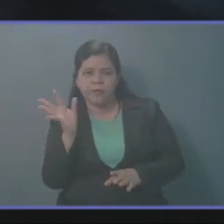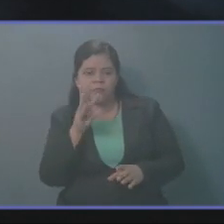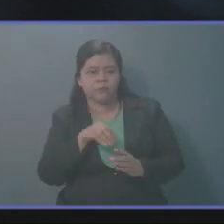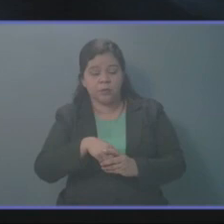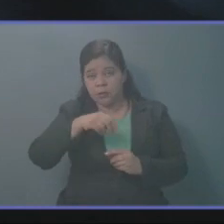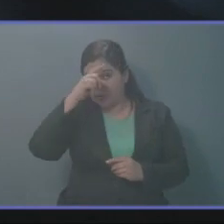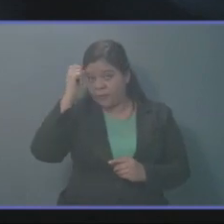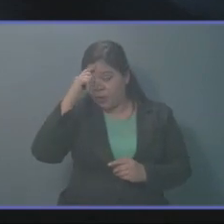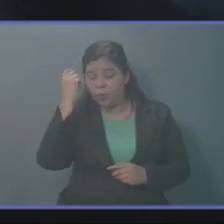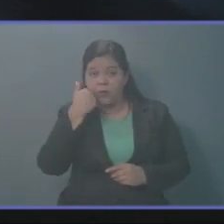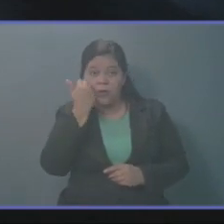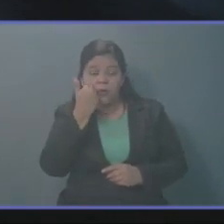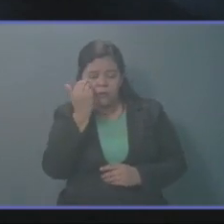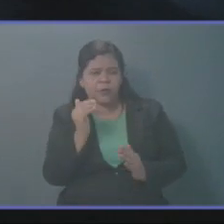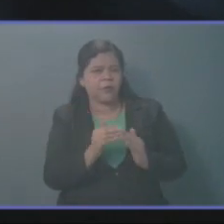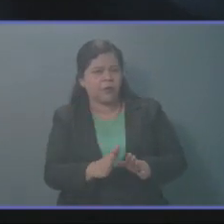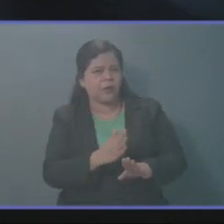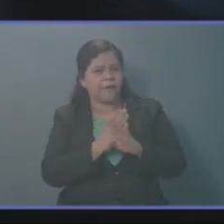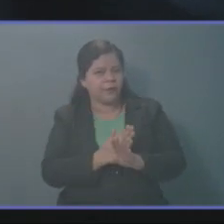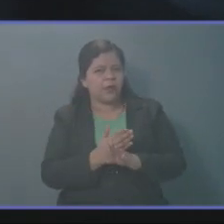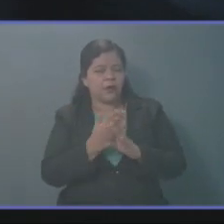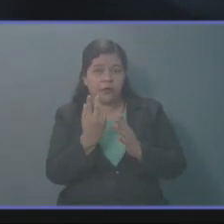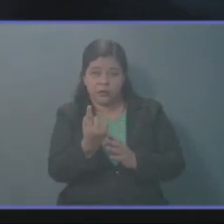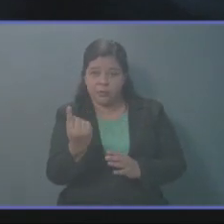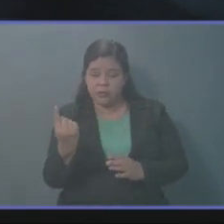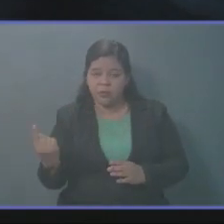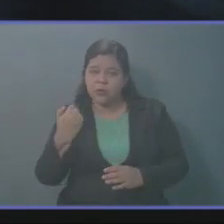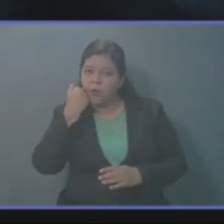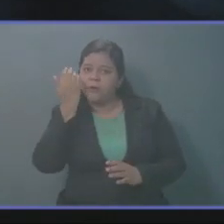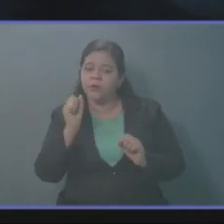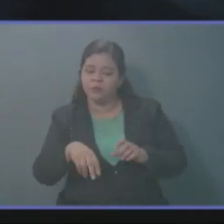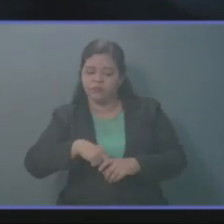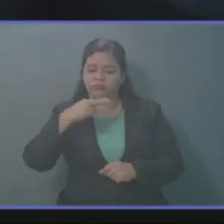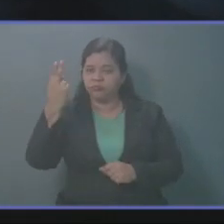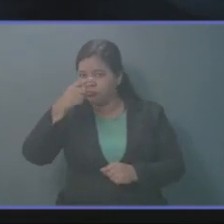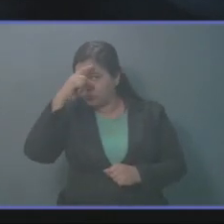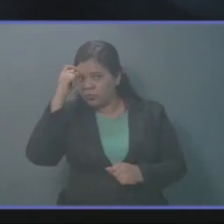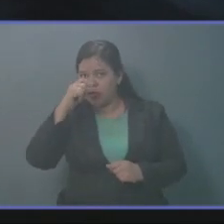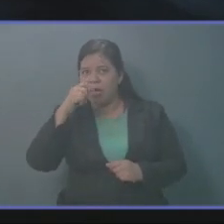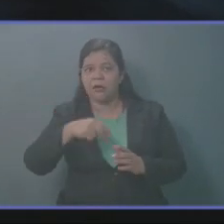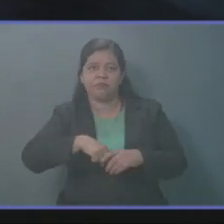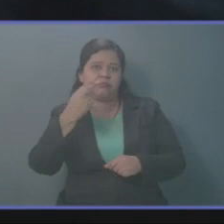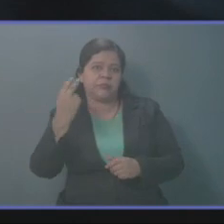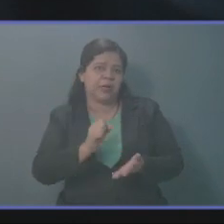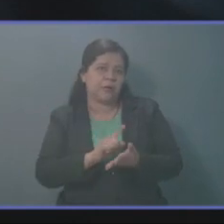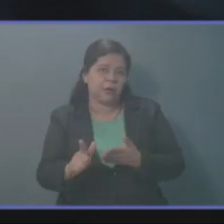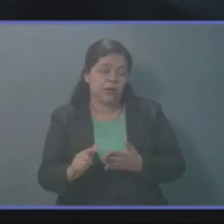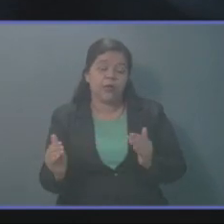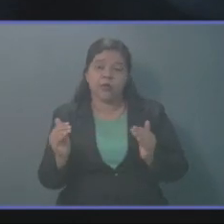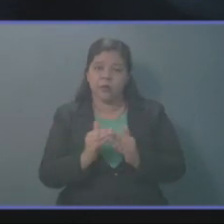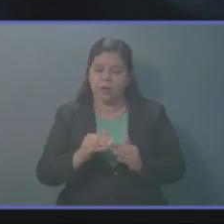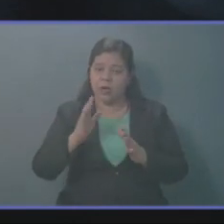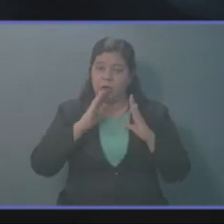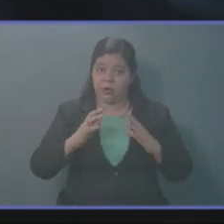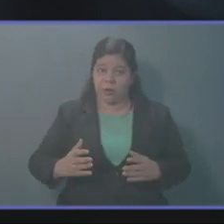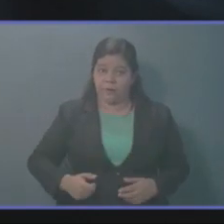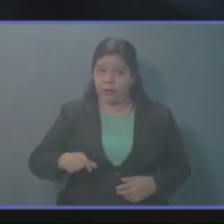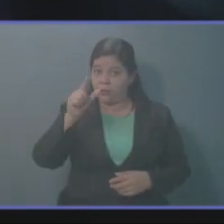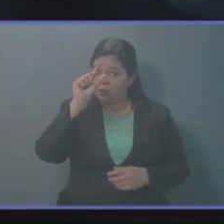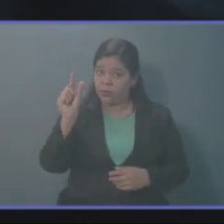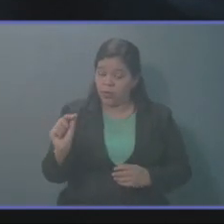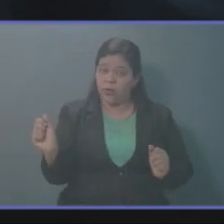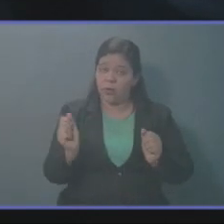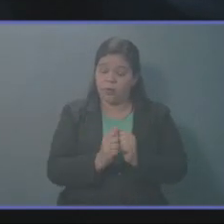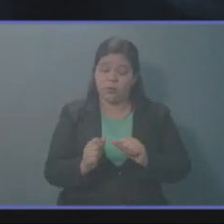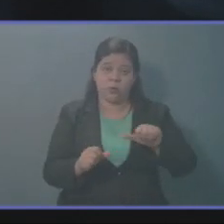así como disminuir los índices de deserción a nivel nacional. Por otra parte, el financiamiento otorgado por Italia, comparado con otros organismos multilaterales,